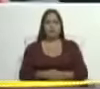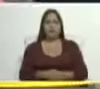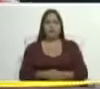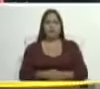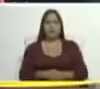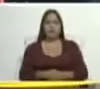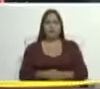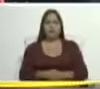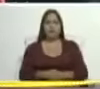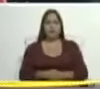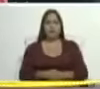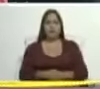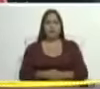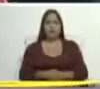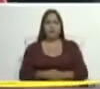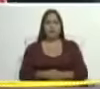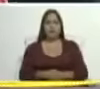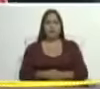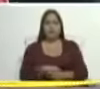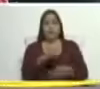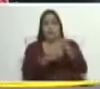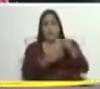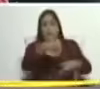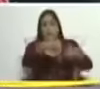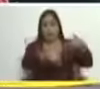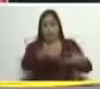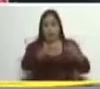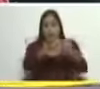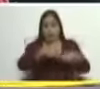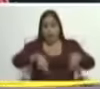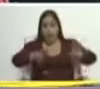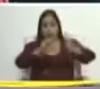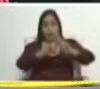Cuando se vota en Naciones Unidas para que